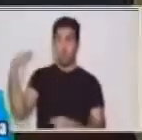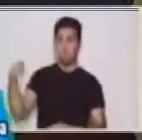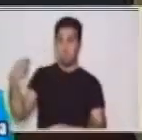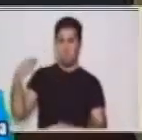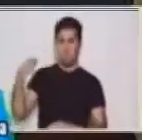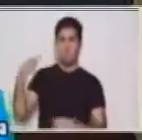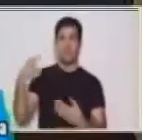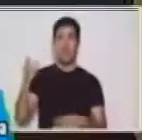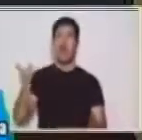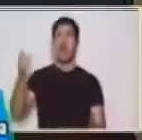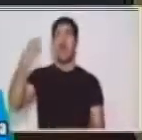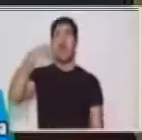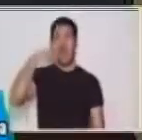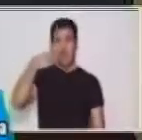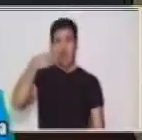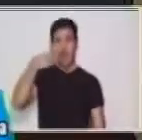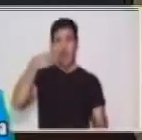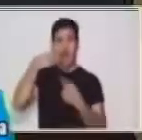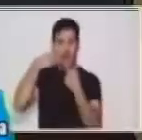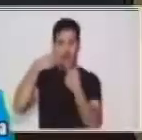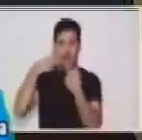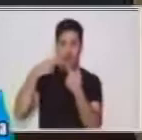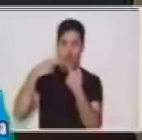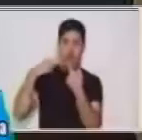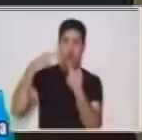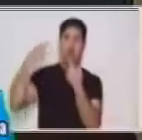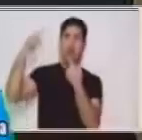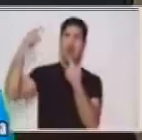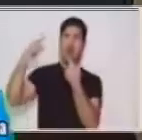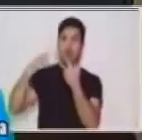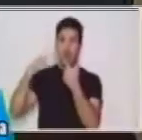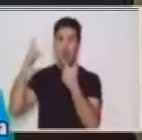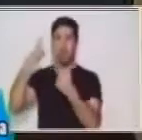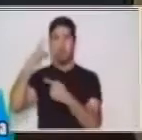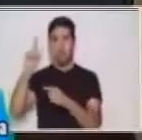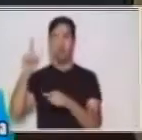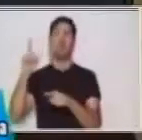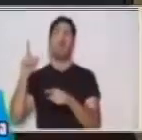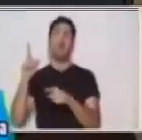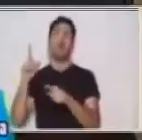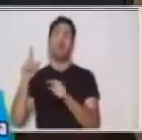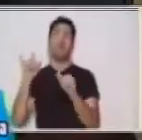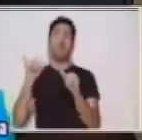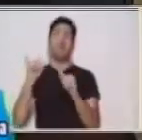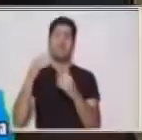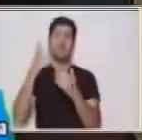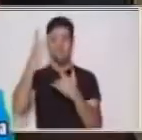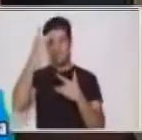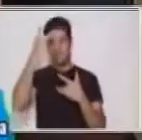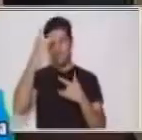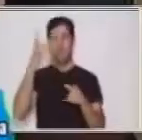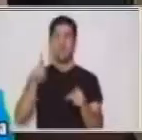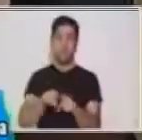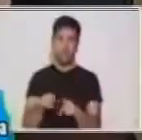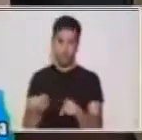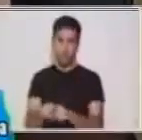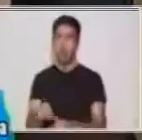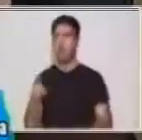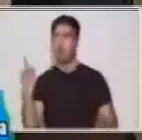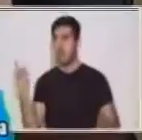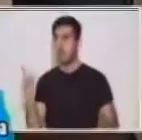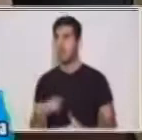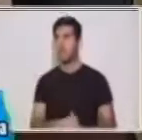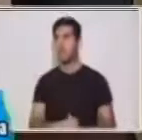persona que está enferma y ese mismo sube para medir la temperatura. Entonces lo vamos a aplicar acá. ¿Qué me